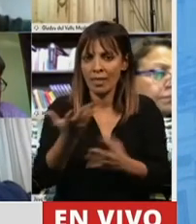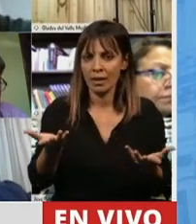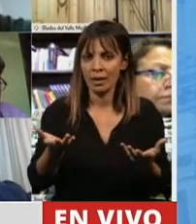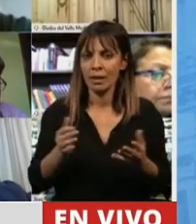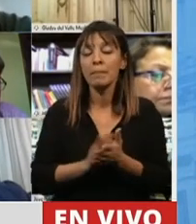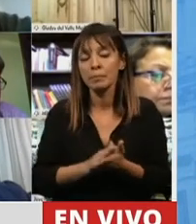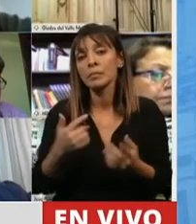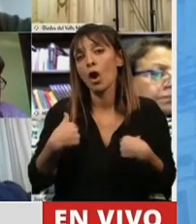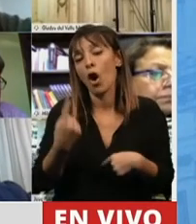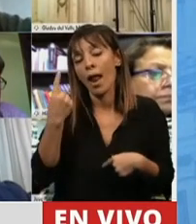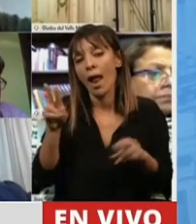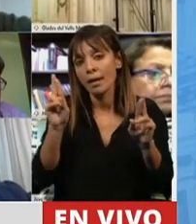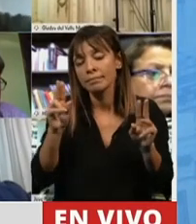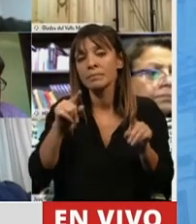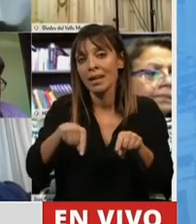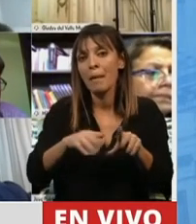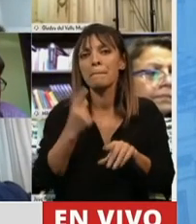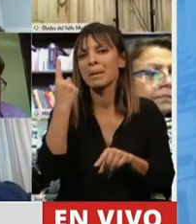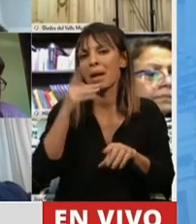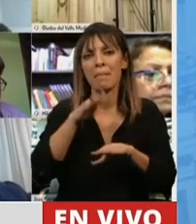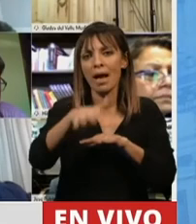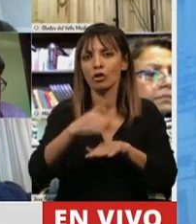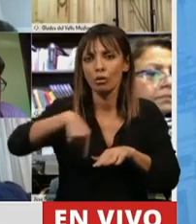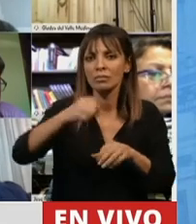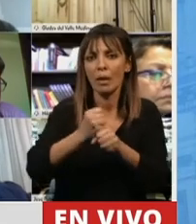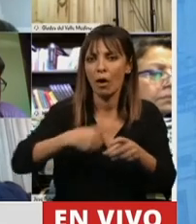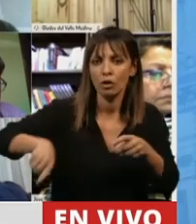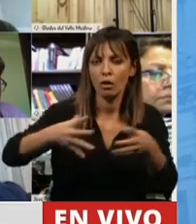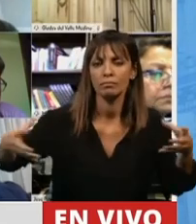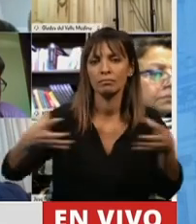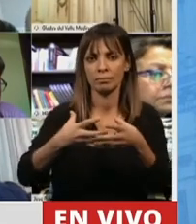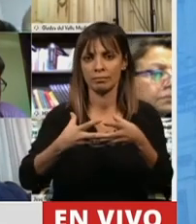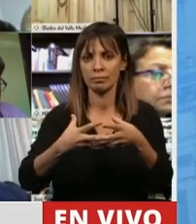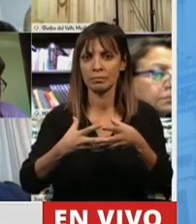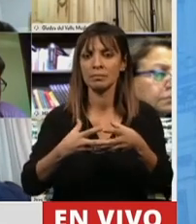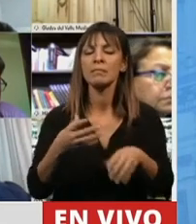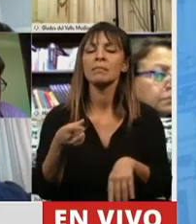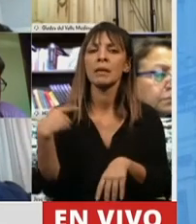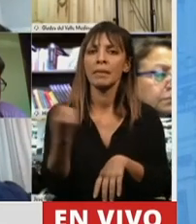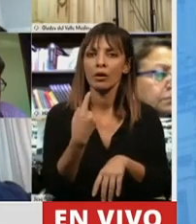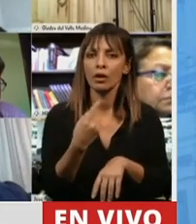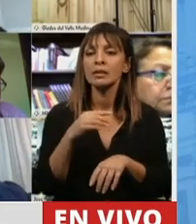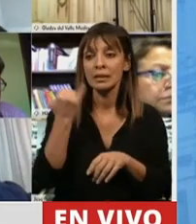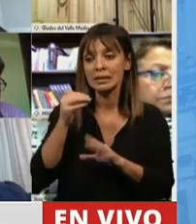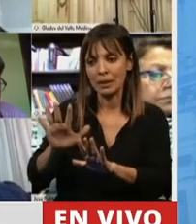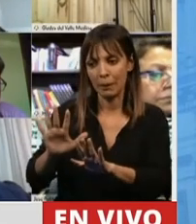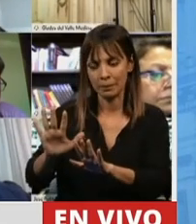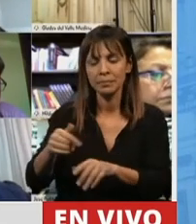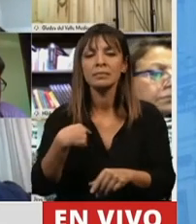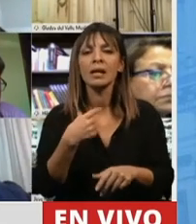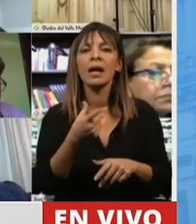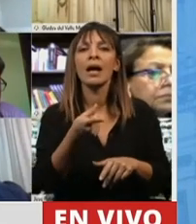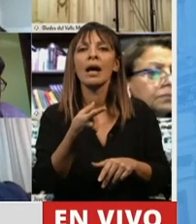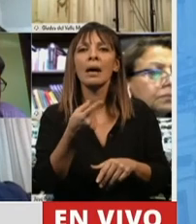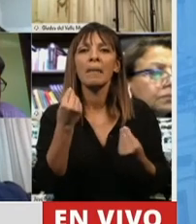espero que esto sea el primer paso de un camino conjunto que podemos hacer con el Frente de Todos y el resto de los bloques, sí, ya va, señora presidenta, para que esto sea